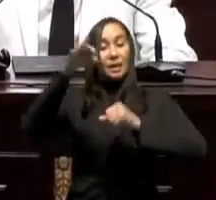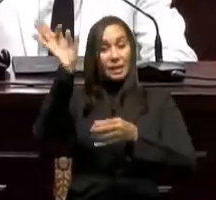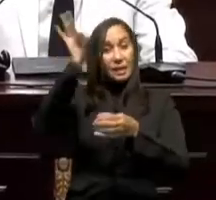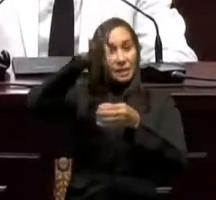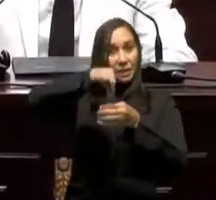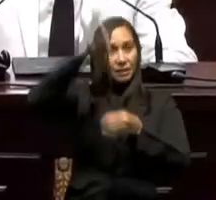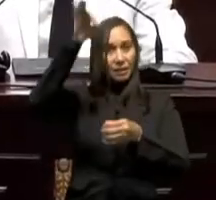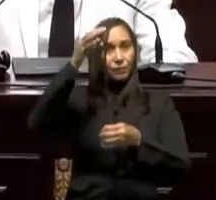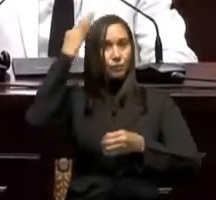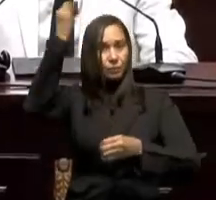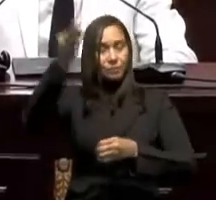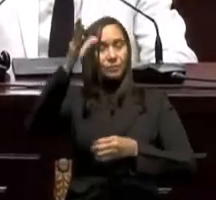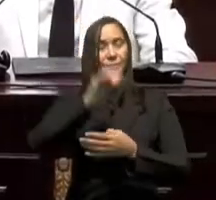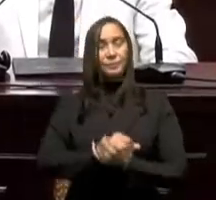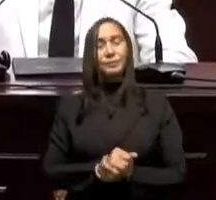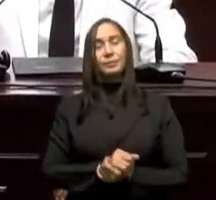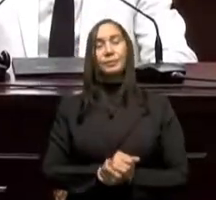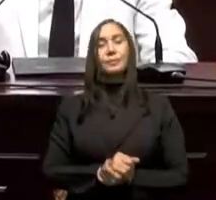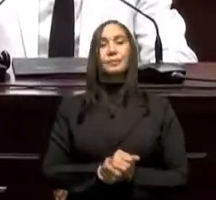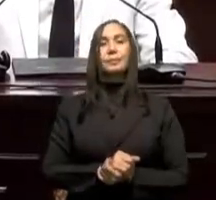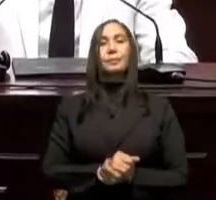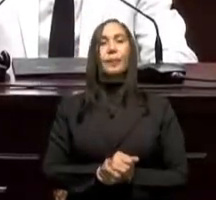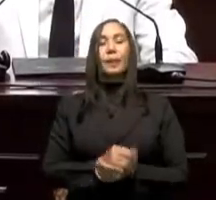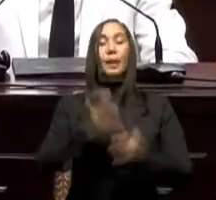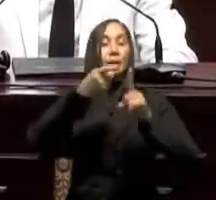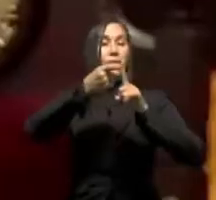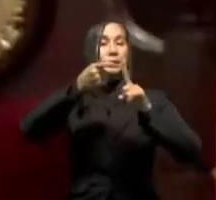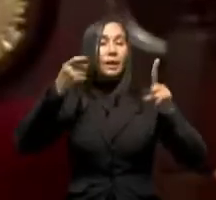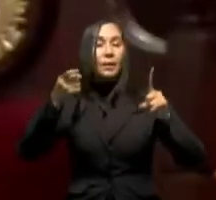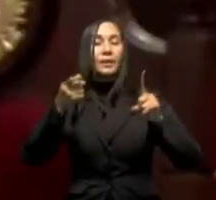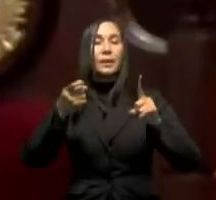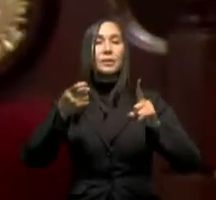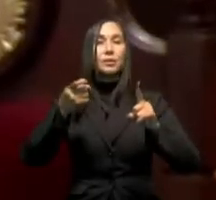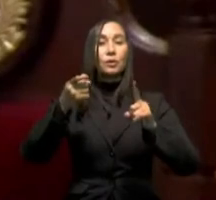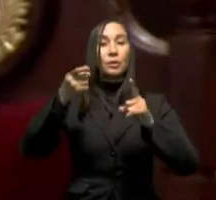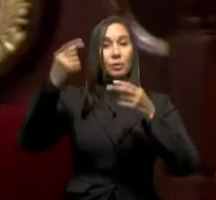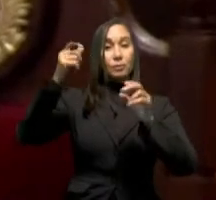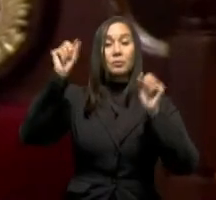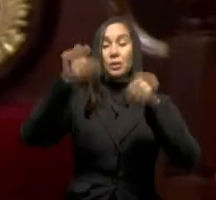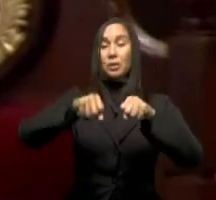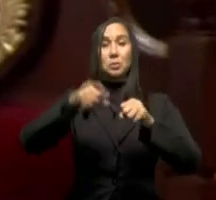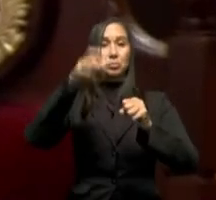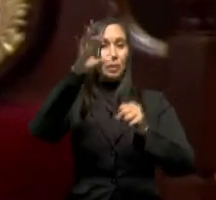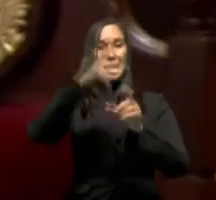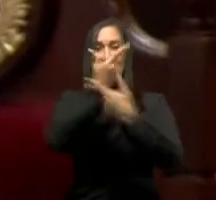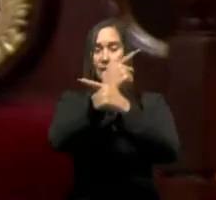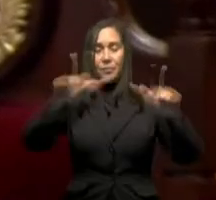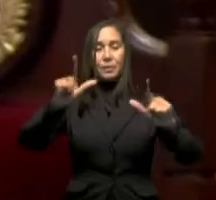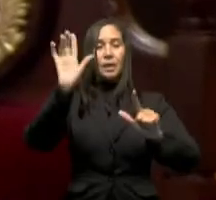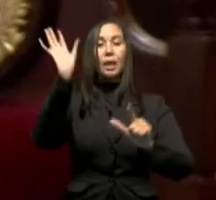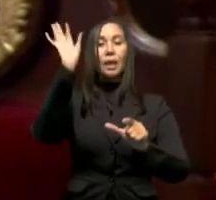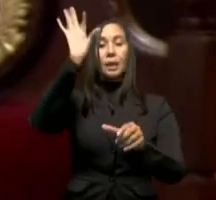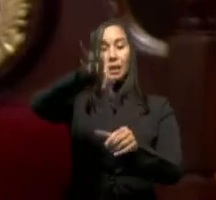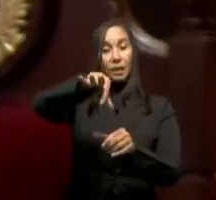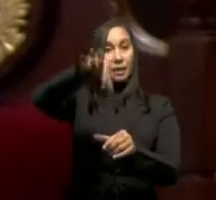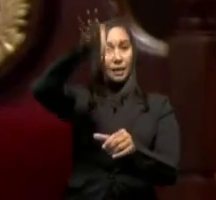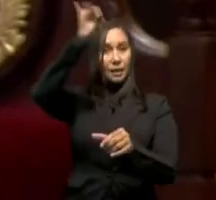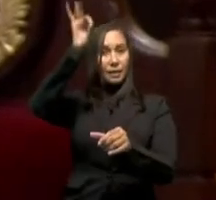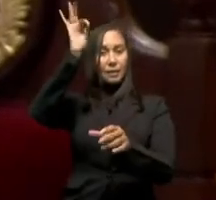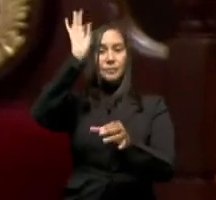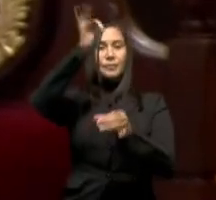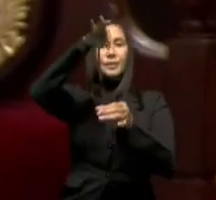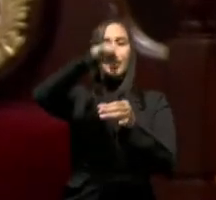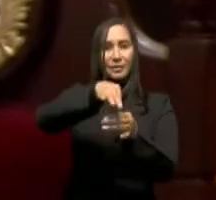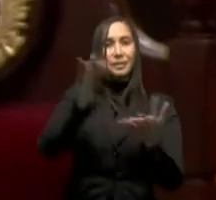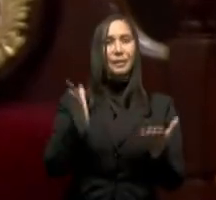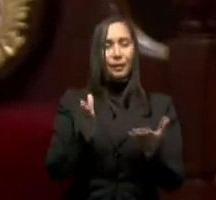futuro. Cada generación tiene su derecho de elegir y ser elegida. Por eso creo que no hay